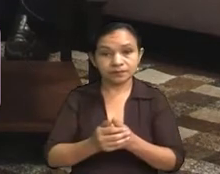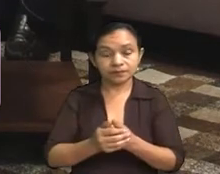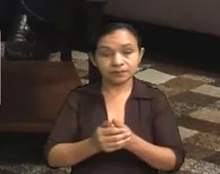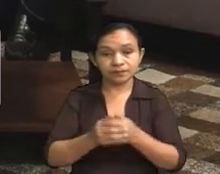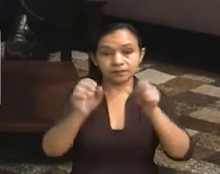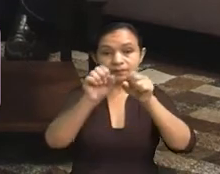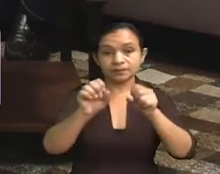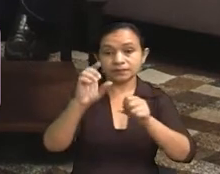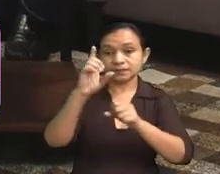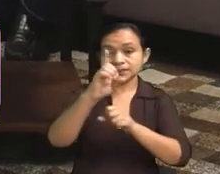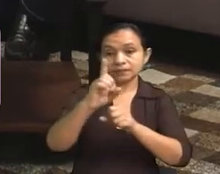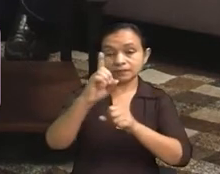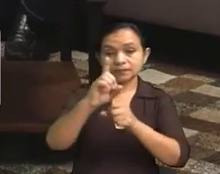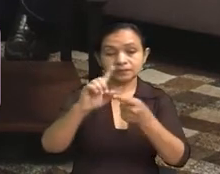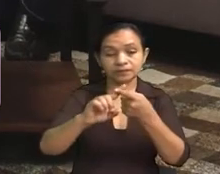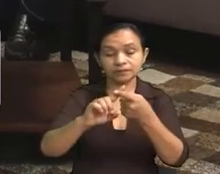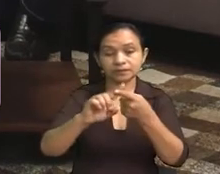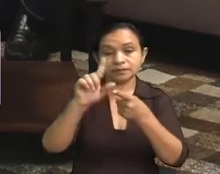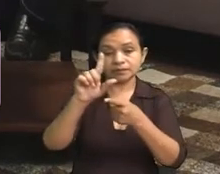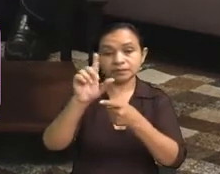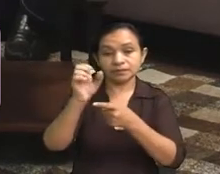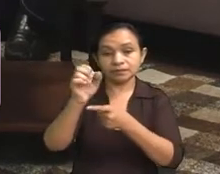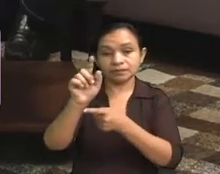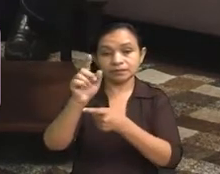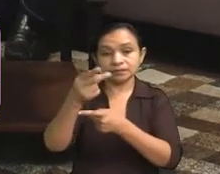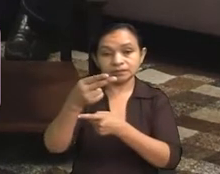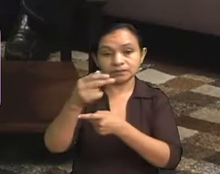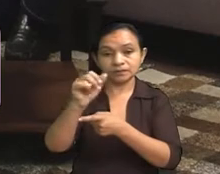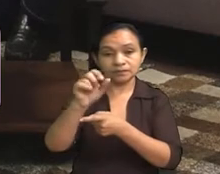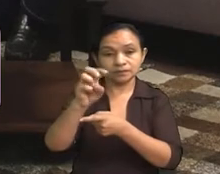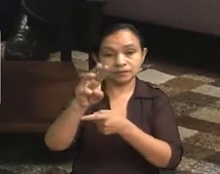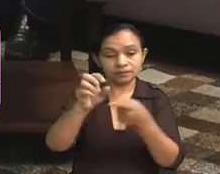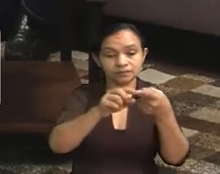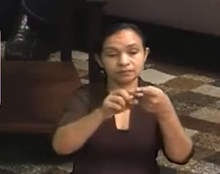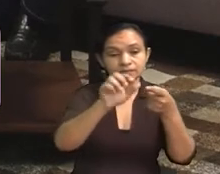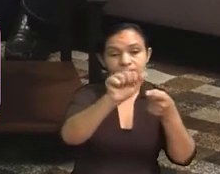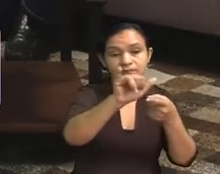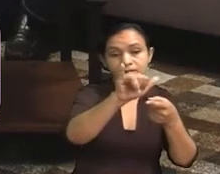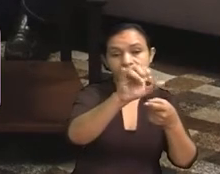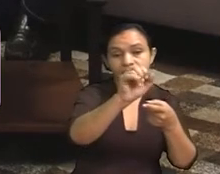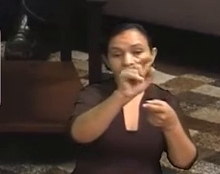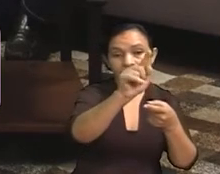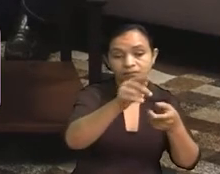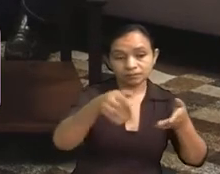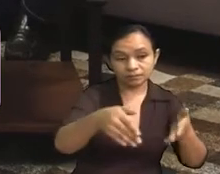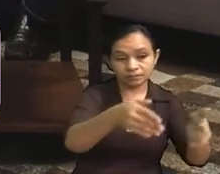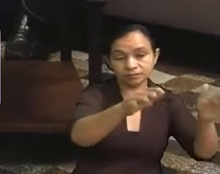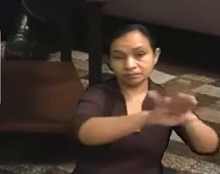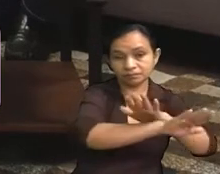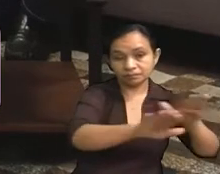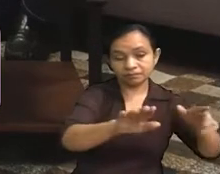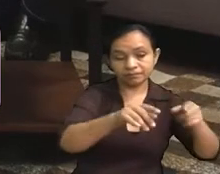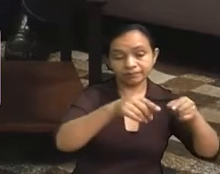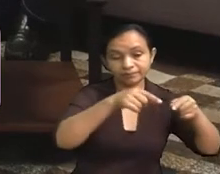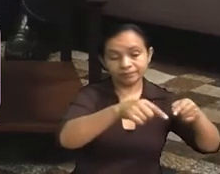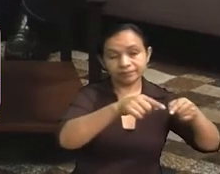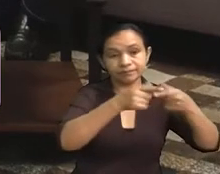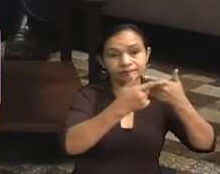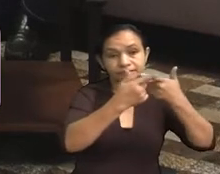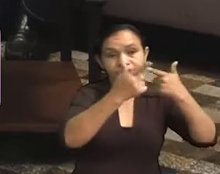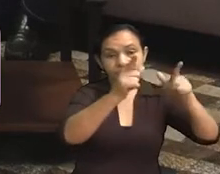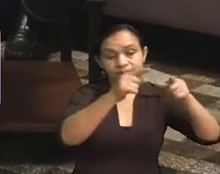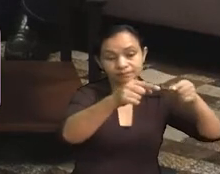Santo Domingo, Los Chinamos. Okay. Los Chinamos, El Ayote. Se concluyó la carretera de La